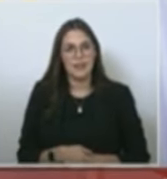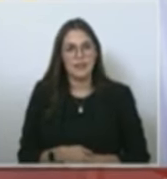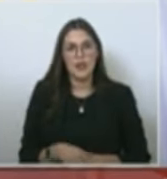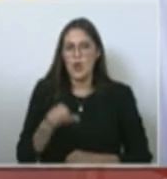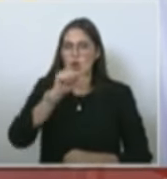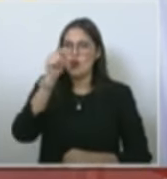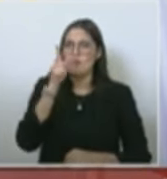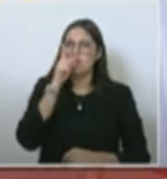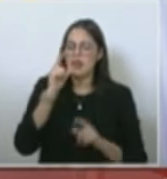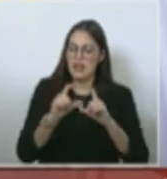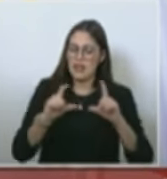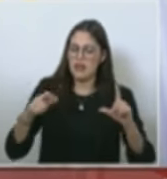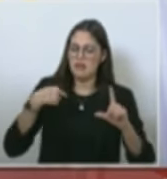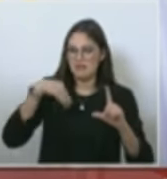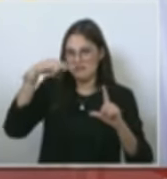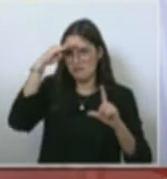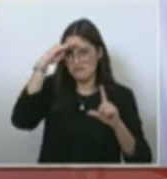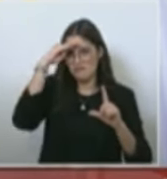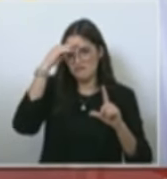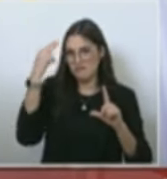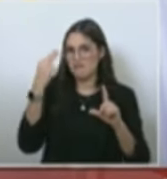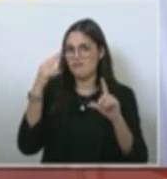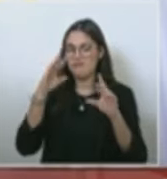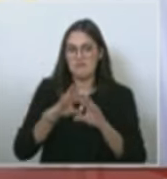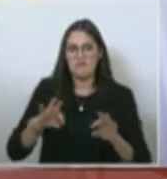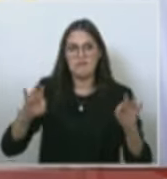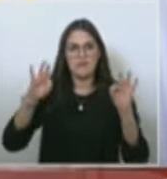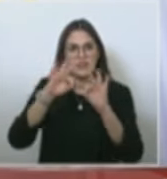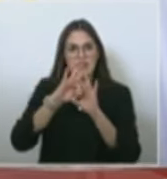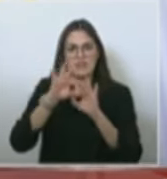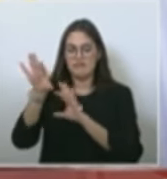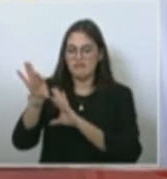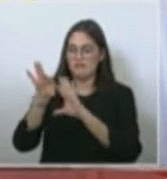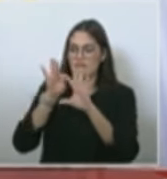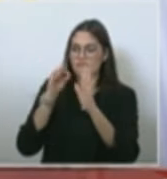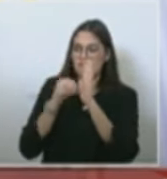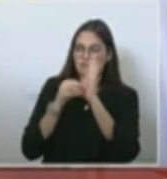muy importante y consecuente de la Declaración de Principios.